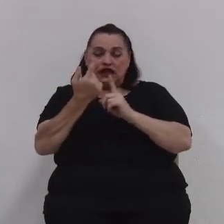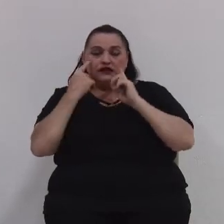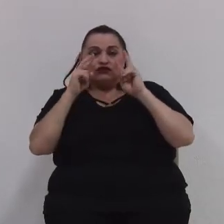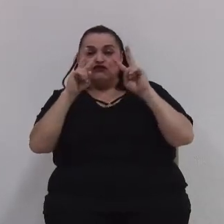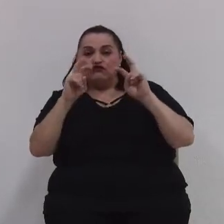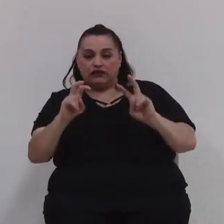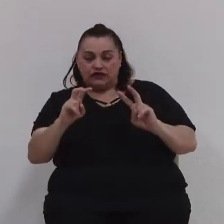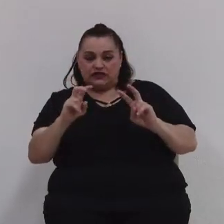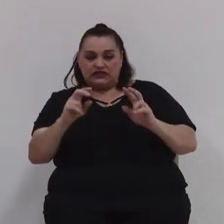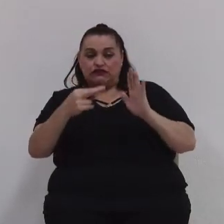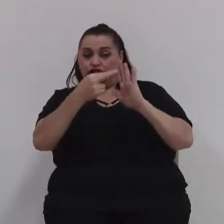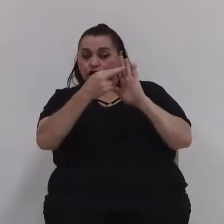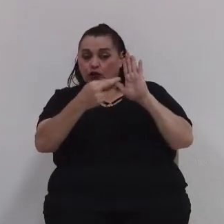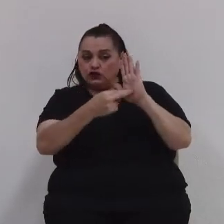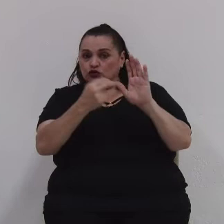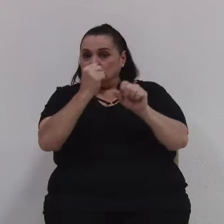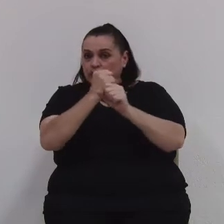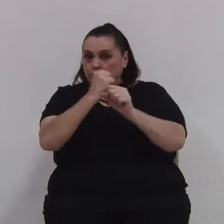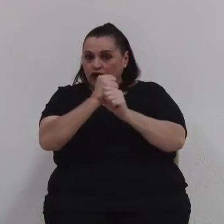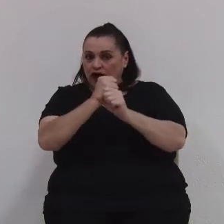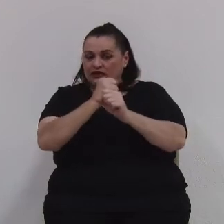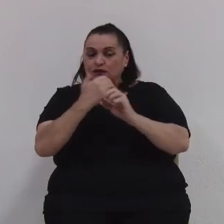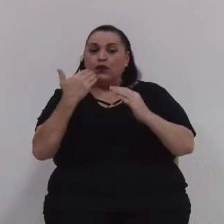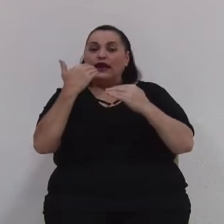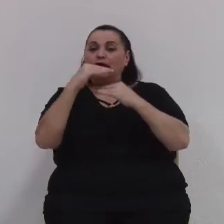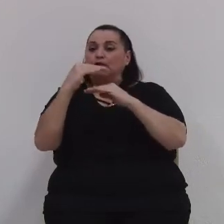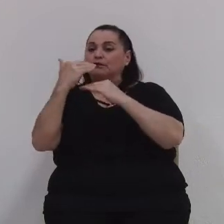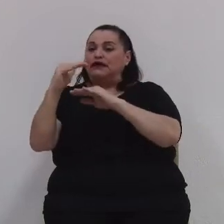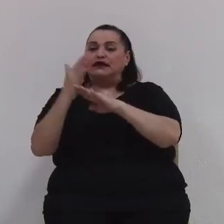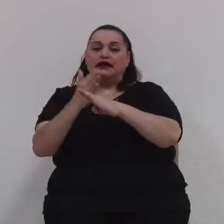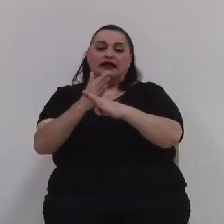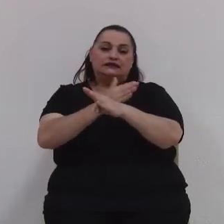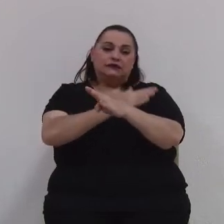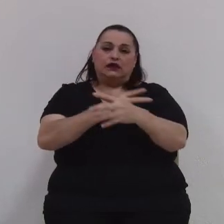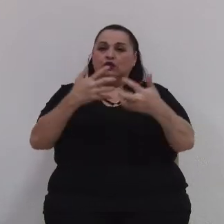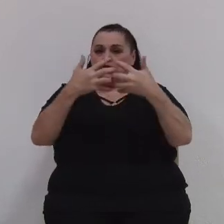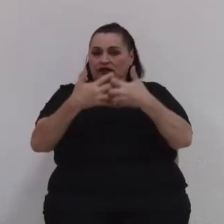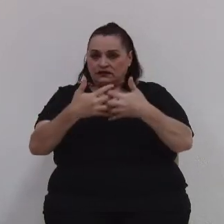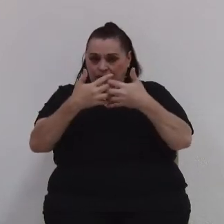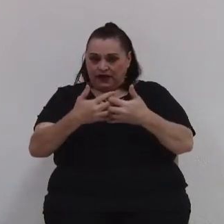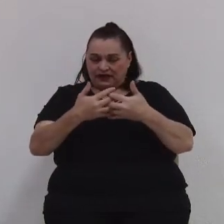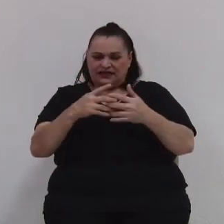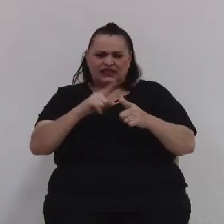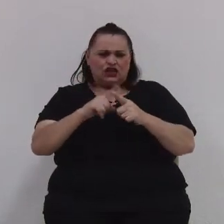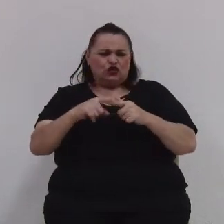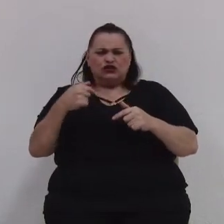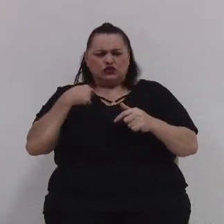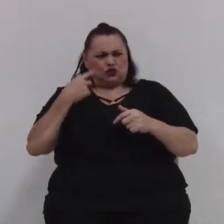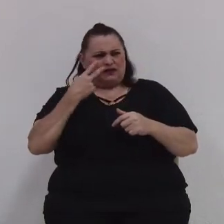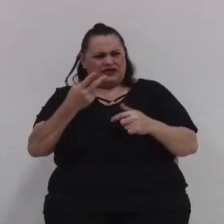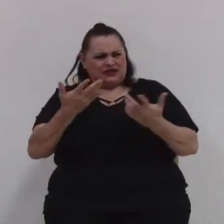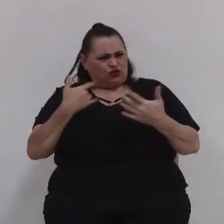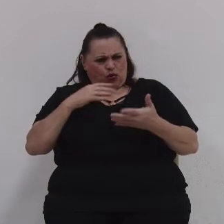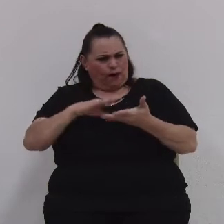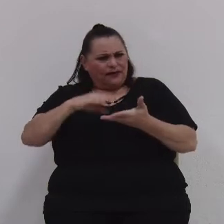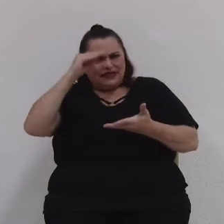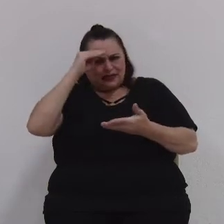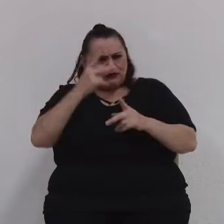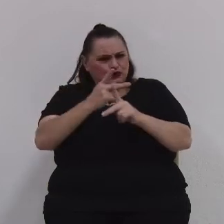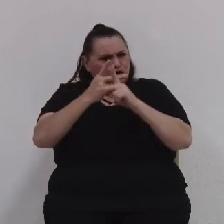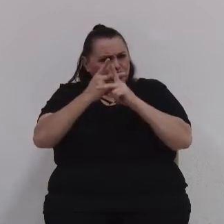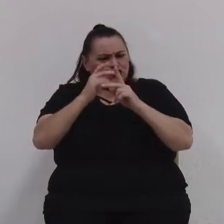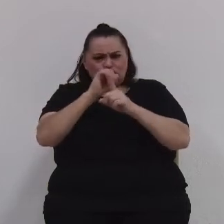las regulaciones laborales porque están impidiendo el crecimiento de las empresas. Entonces uno dice, bueno, pero ¿qué fue lo que no fue que aprendimos? Que la protección social